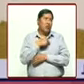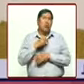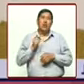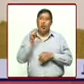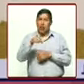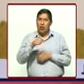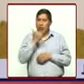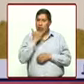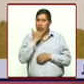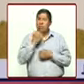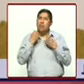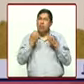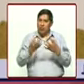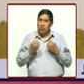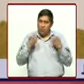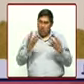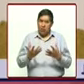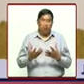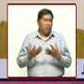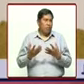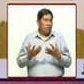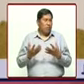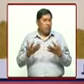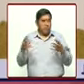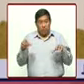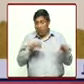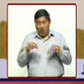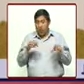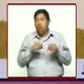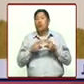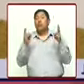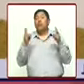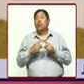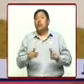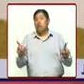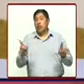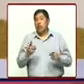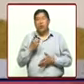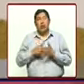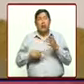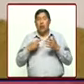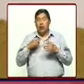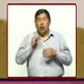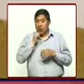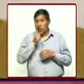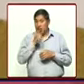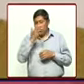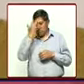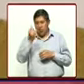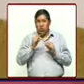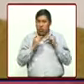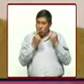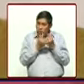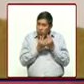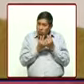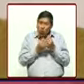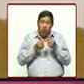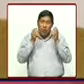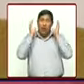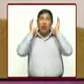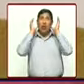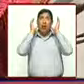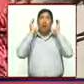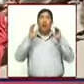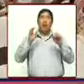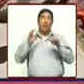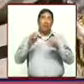ahí dándole un tono muy distinto a lo que vive todos los días, porque ese grupo lo puedes escuchar con un